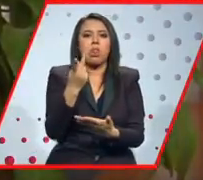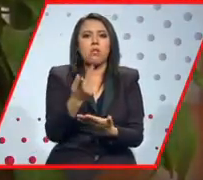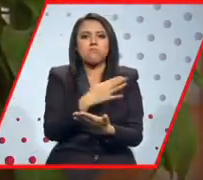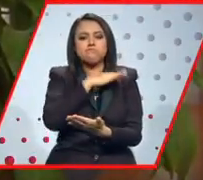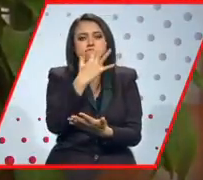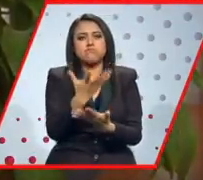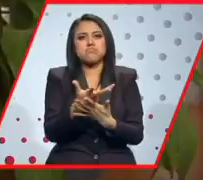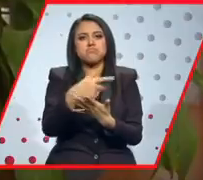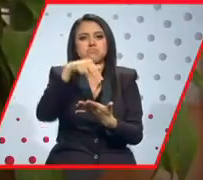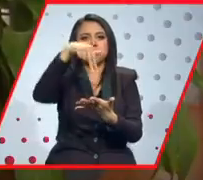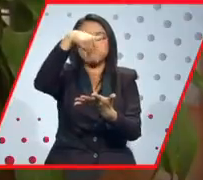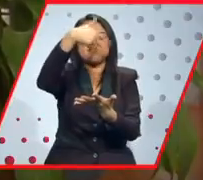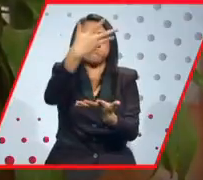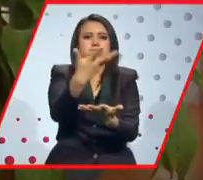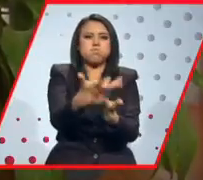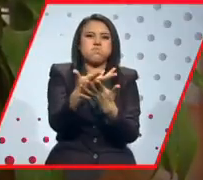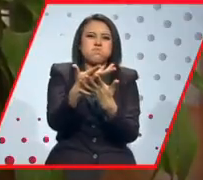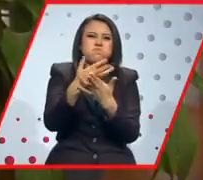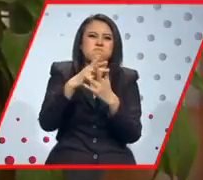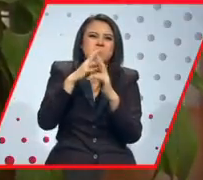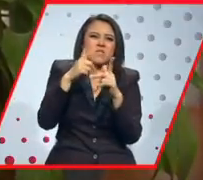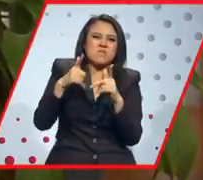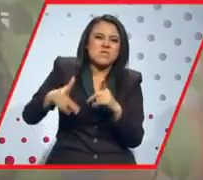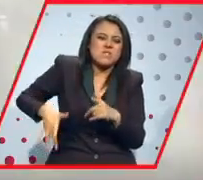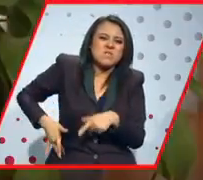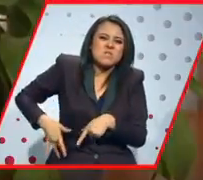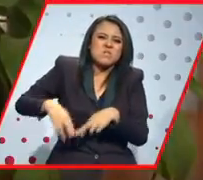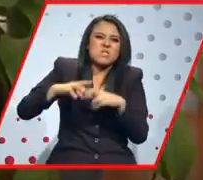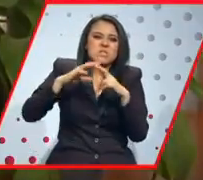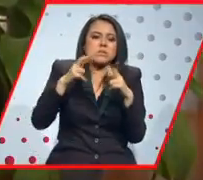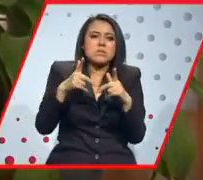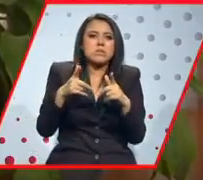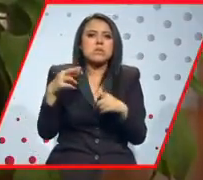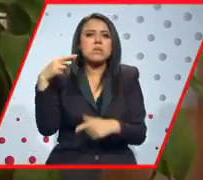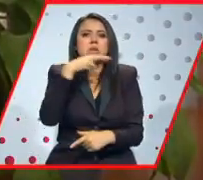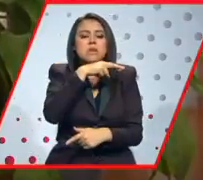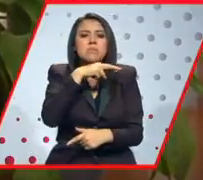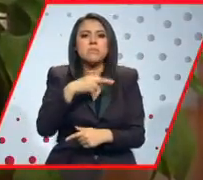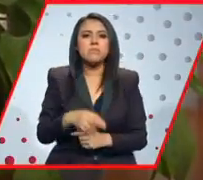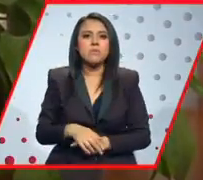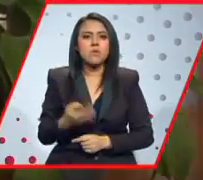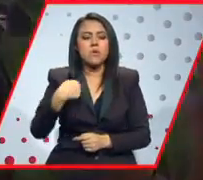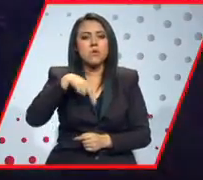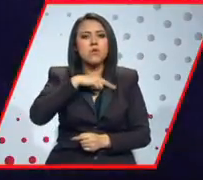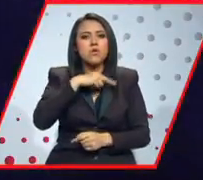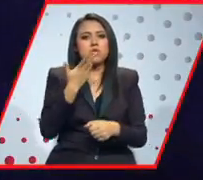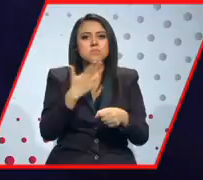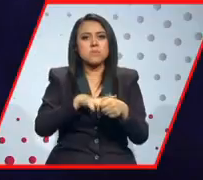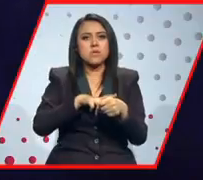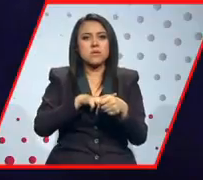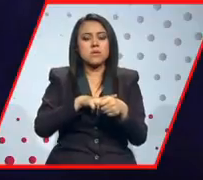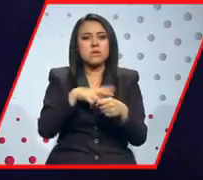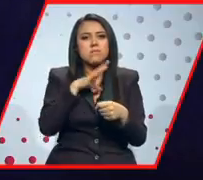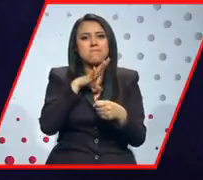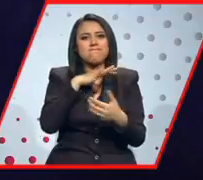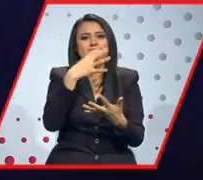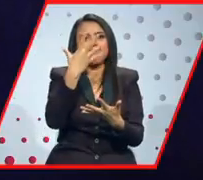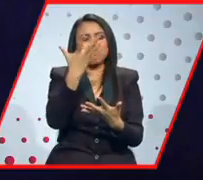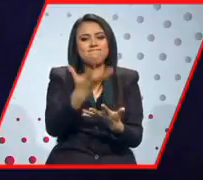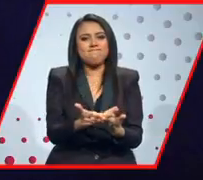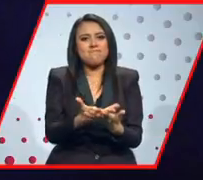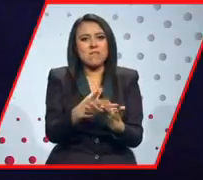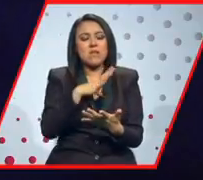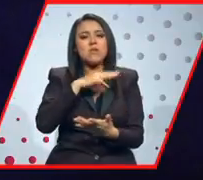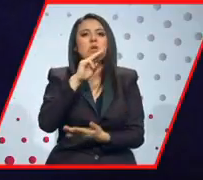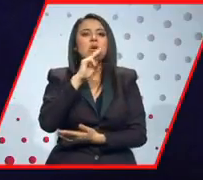de espaldas y se rompió la cadera derecha. Inmediatamente fuimos al hospital. Debido a esa caída, su